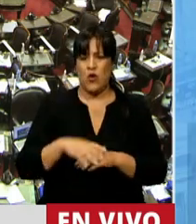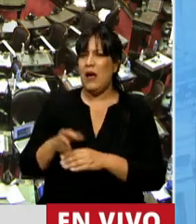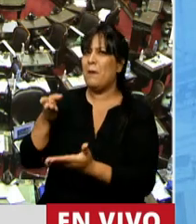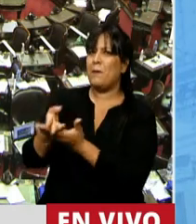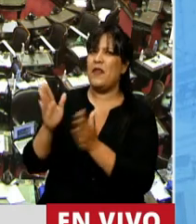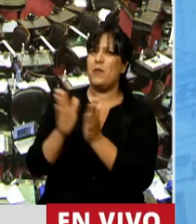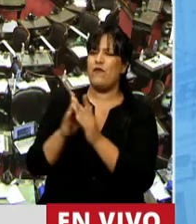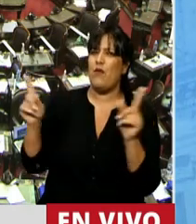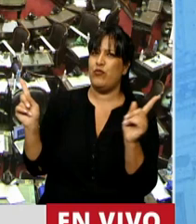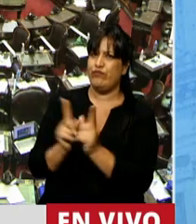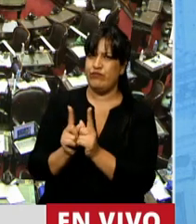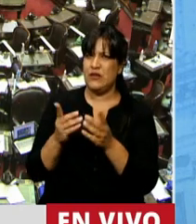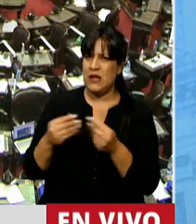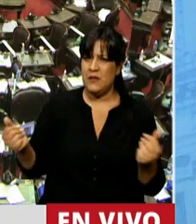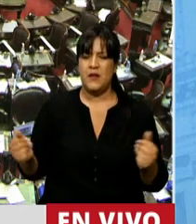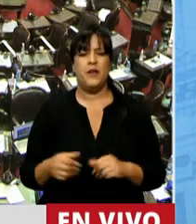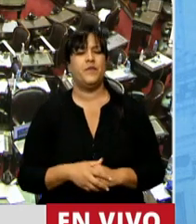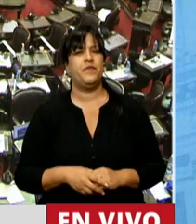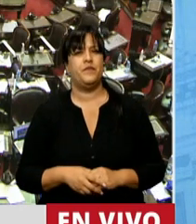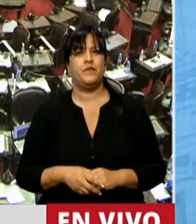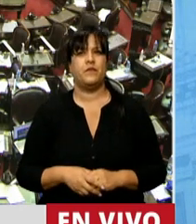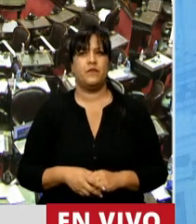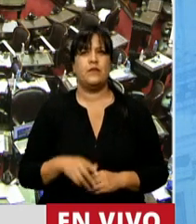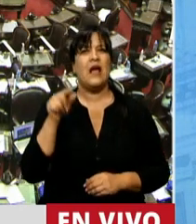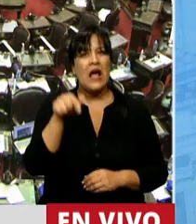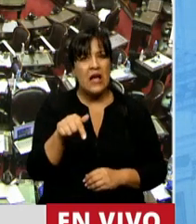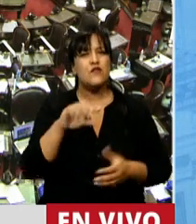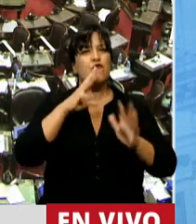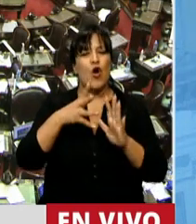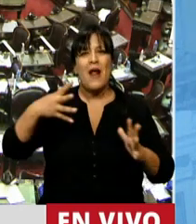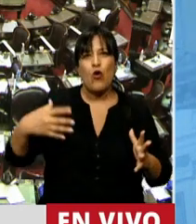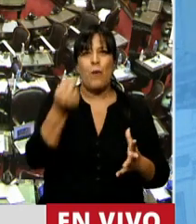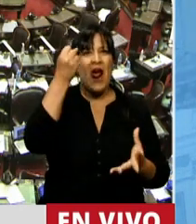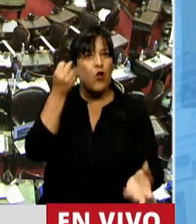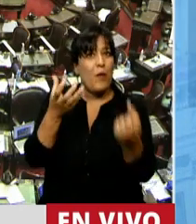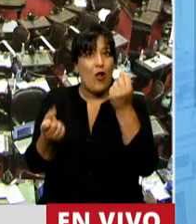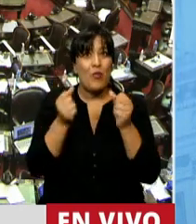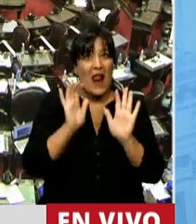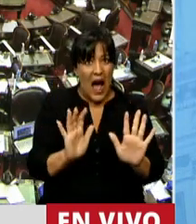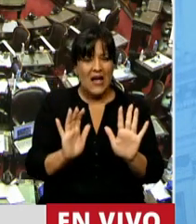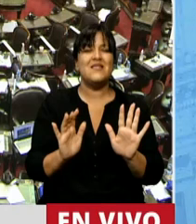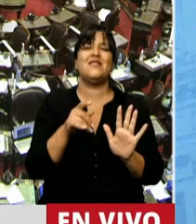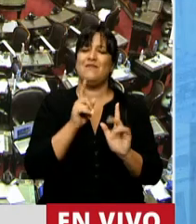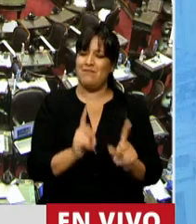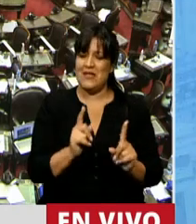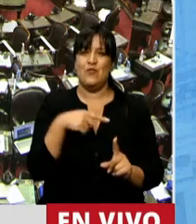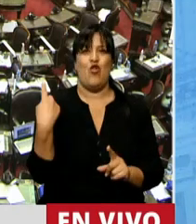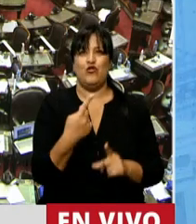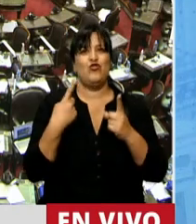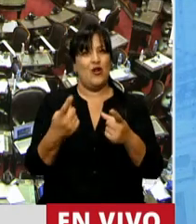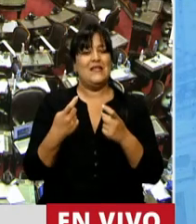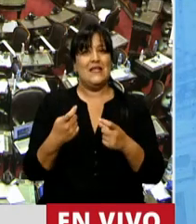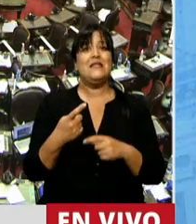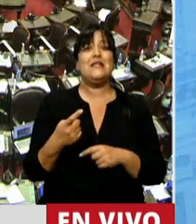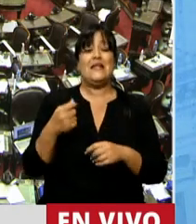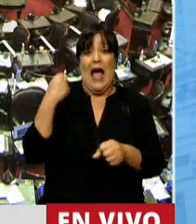como del conjunto de los argentinos y las argentinas. Es ese sendero de recuperación, señor presidente, el que transitamos hasta